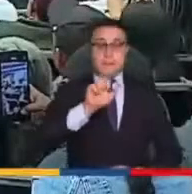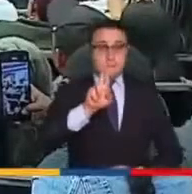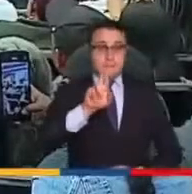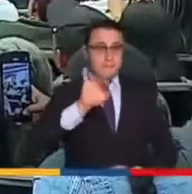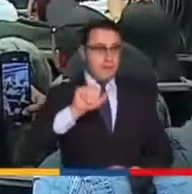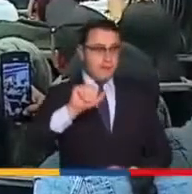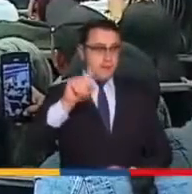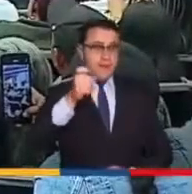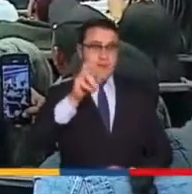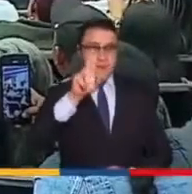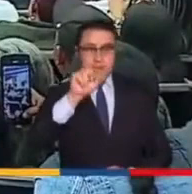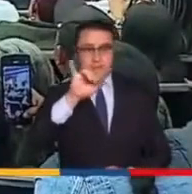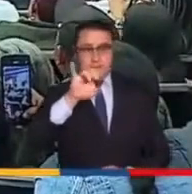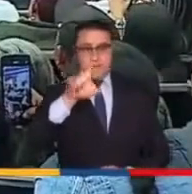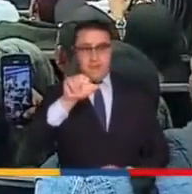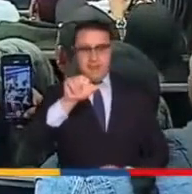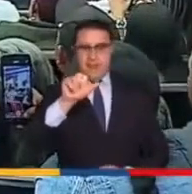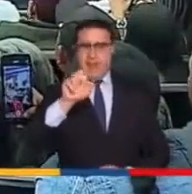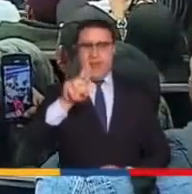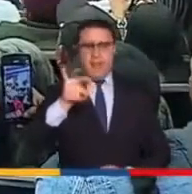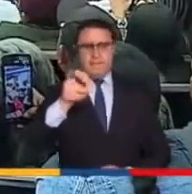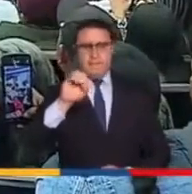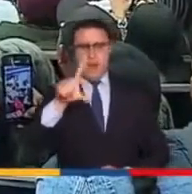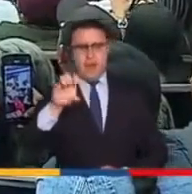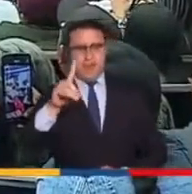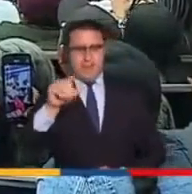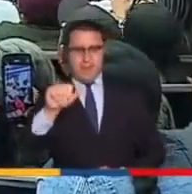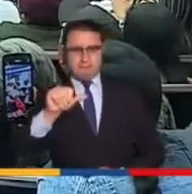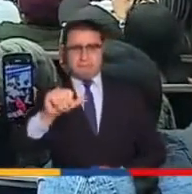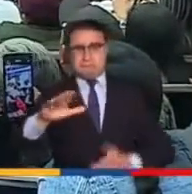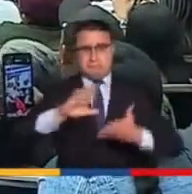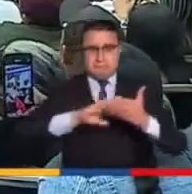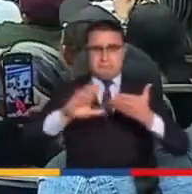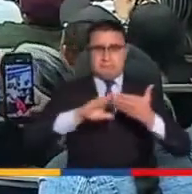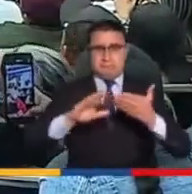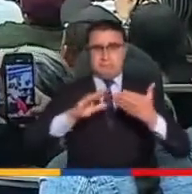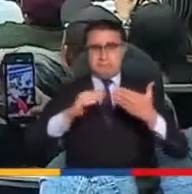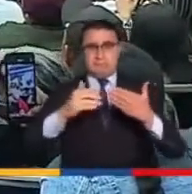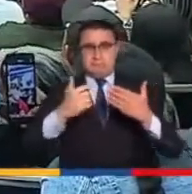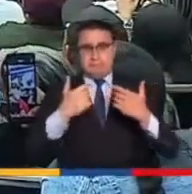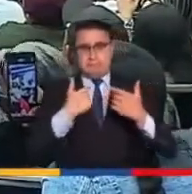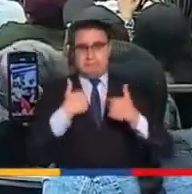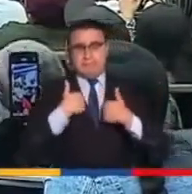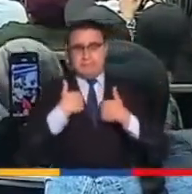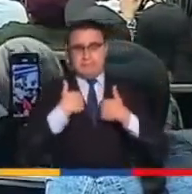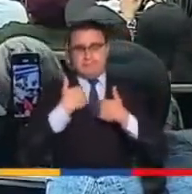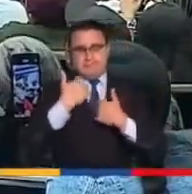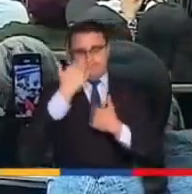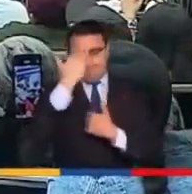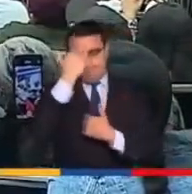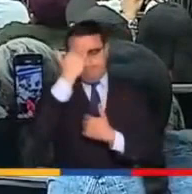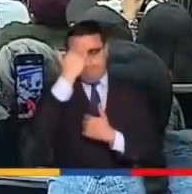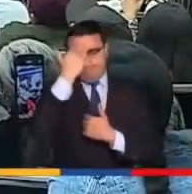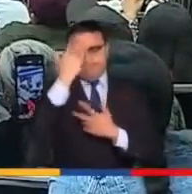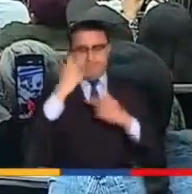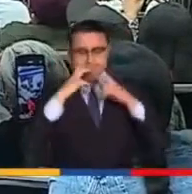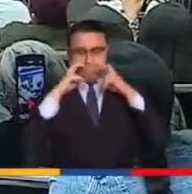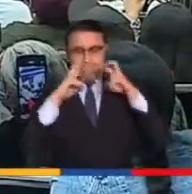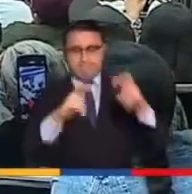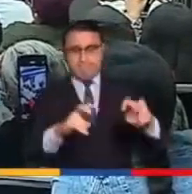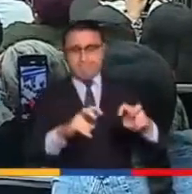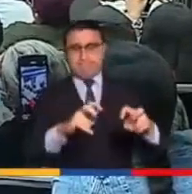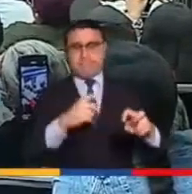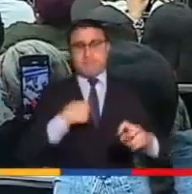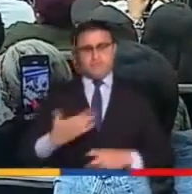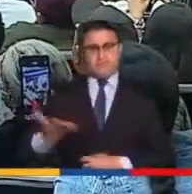Gorgea Rodríguez. Me disculpan, pero yo estoy ligado a estas investigaciones. Fueron parte de mi